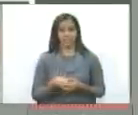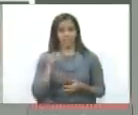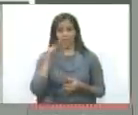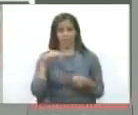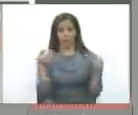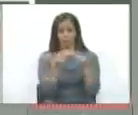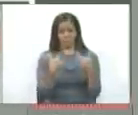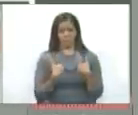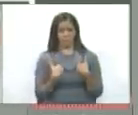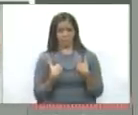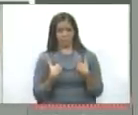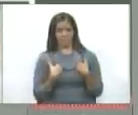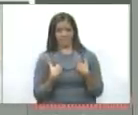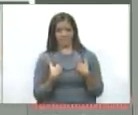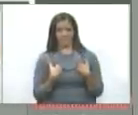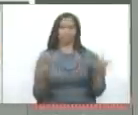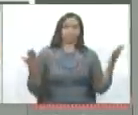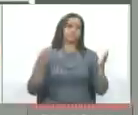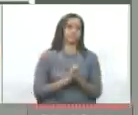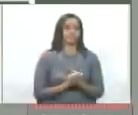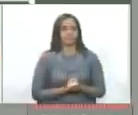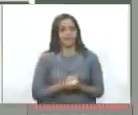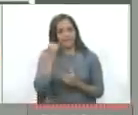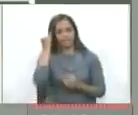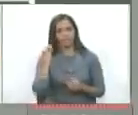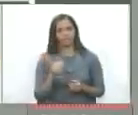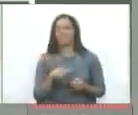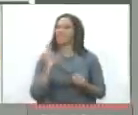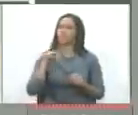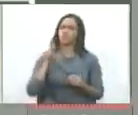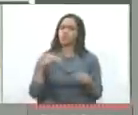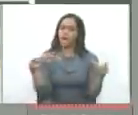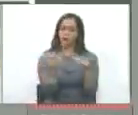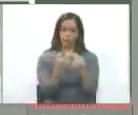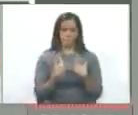conmigo? Imagínate tú. Que él nunca se reunió conmigo.